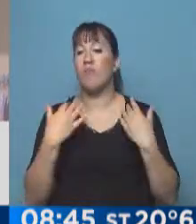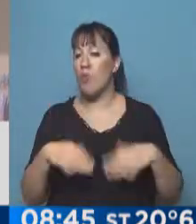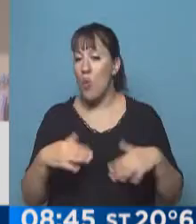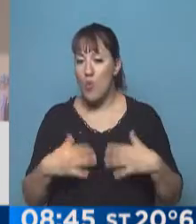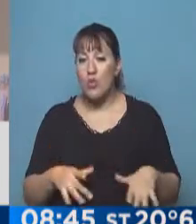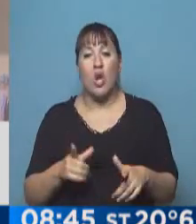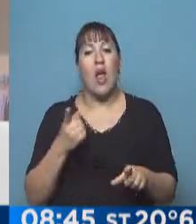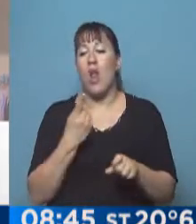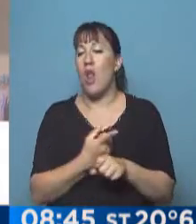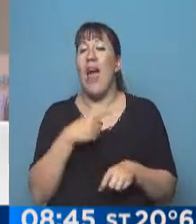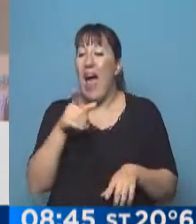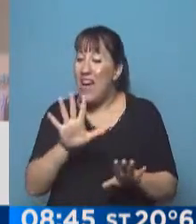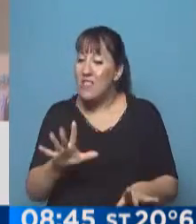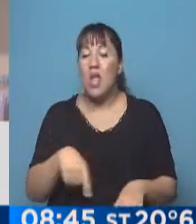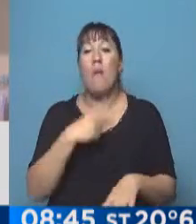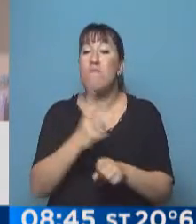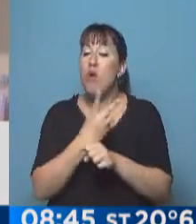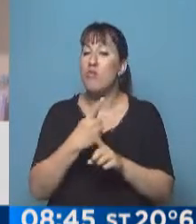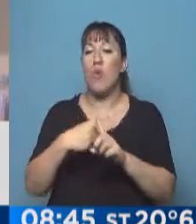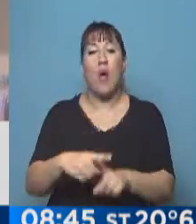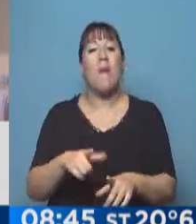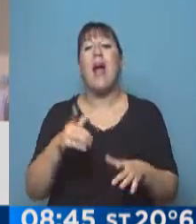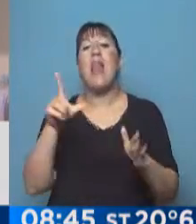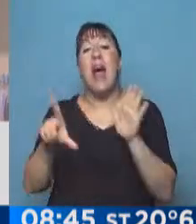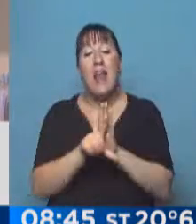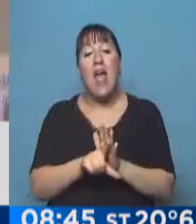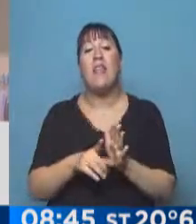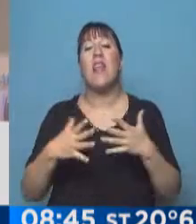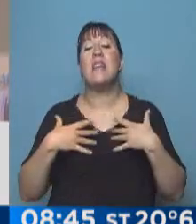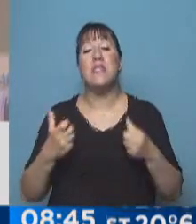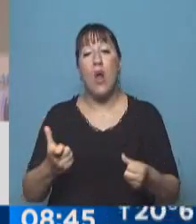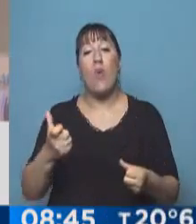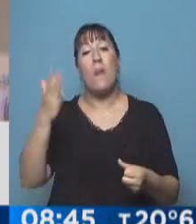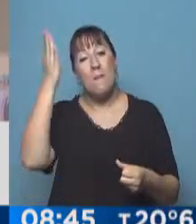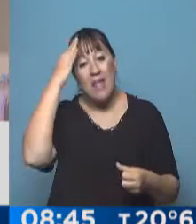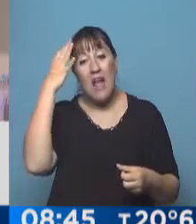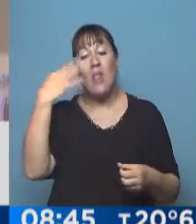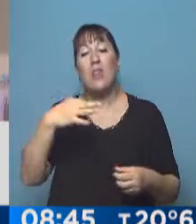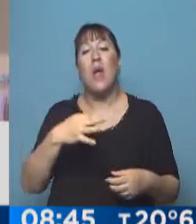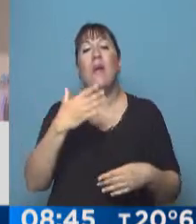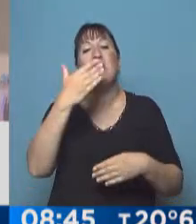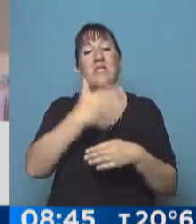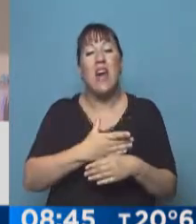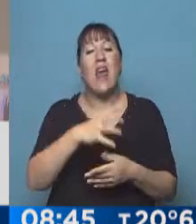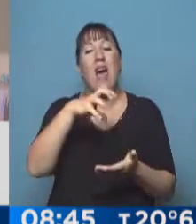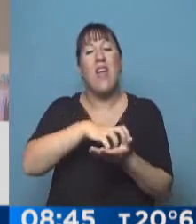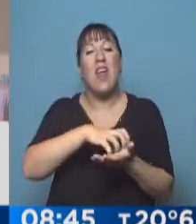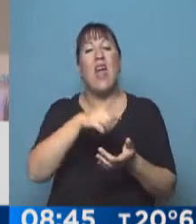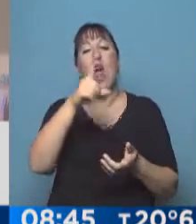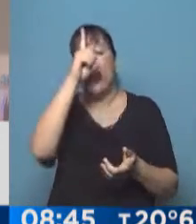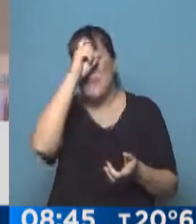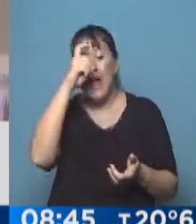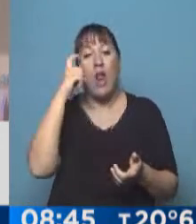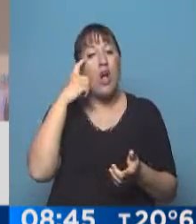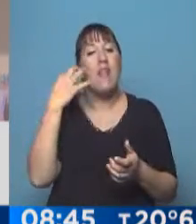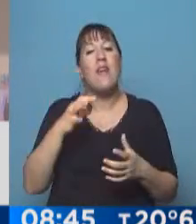esto no puede pasar nunca más. La ley de salud mental establece que deben cerrarse los manicomios y ofrecerse alternativas, y de ningún modo pueden violarse los